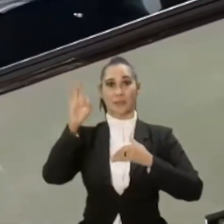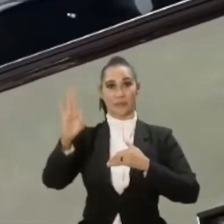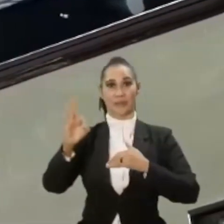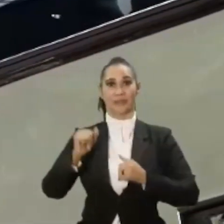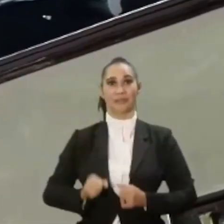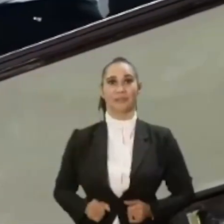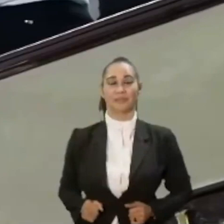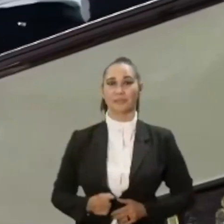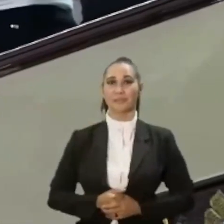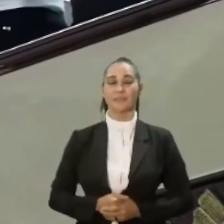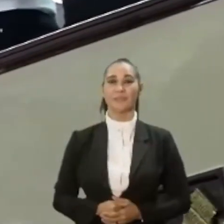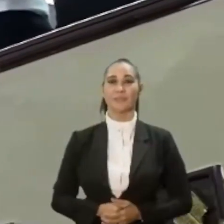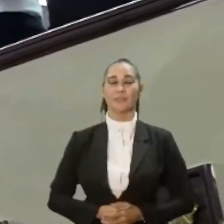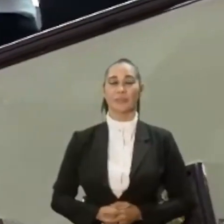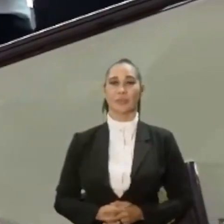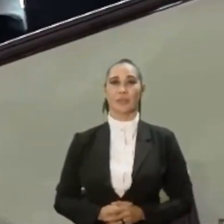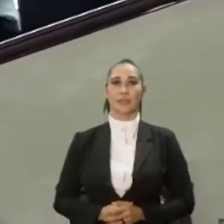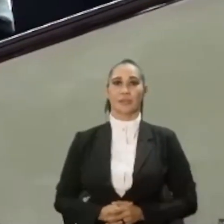política.